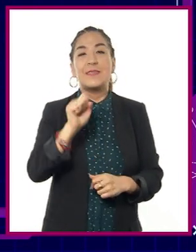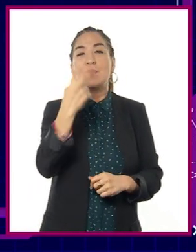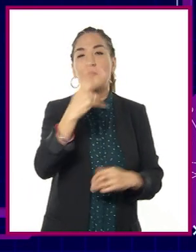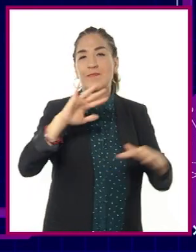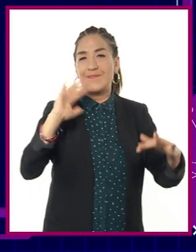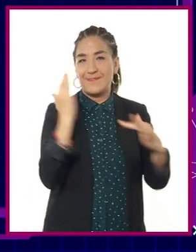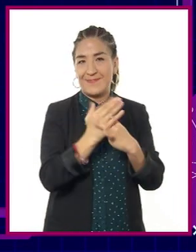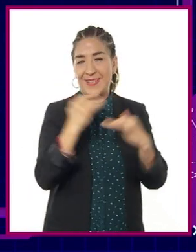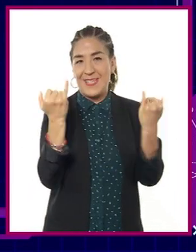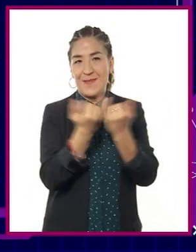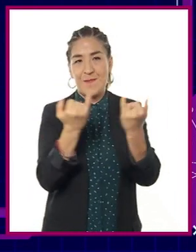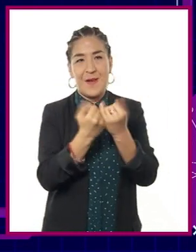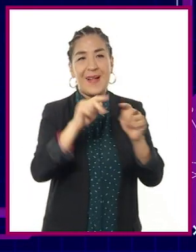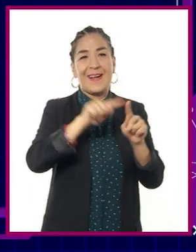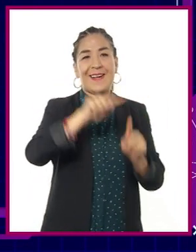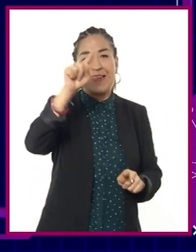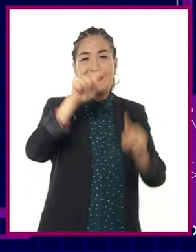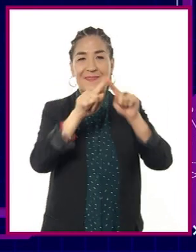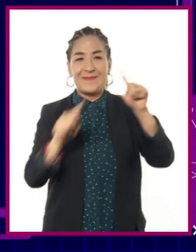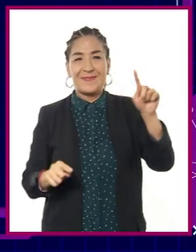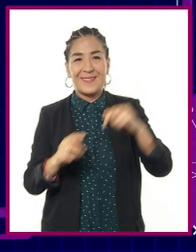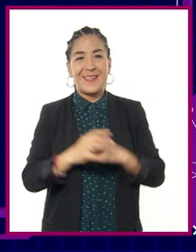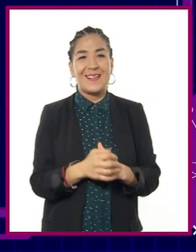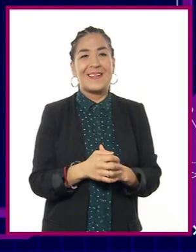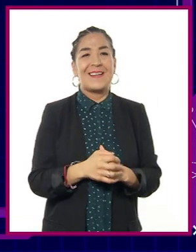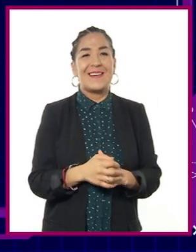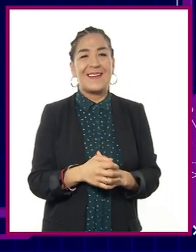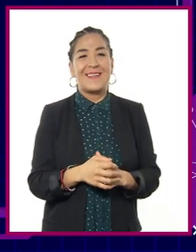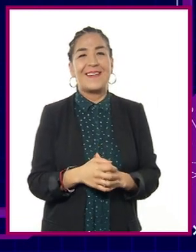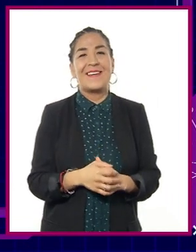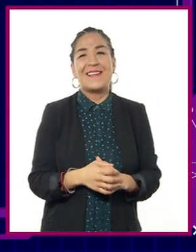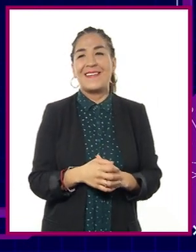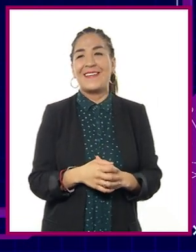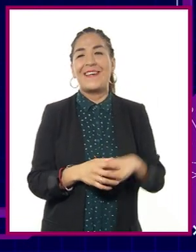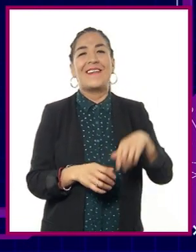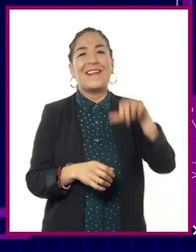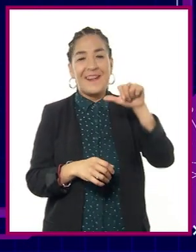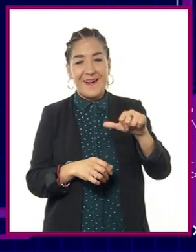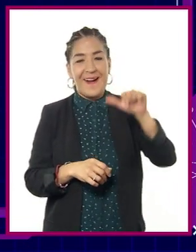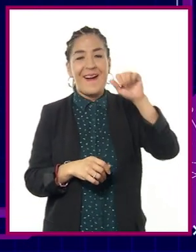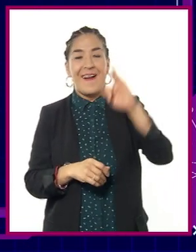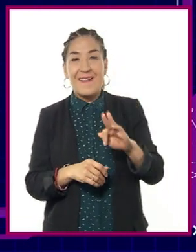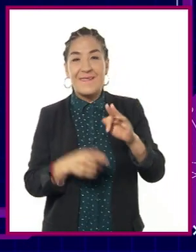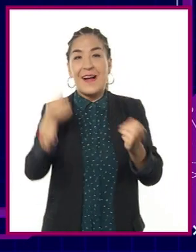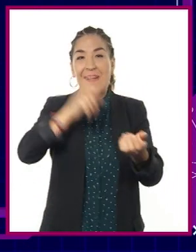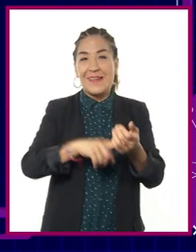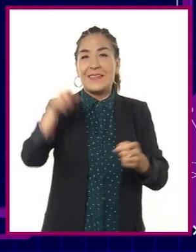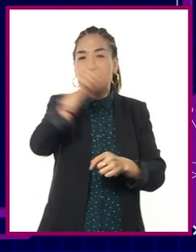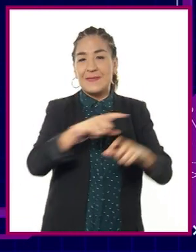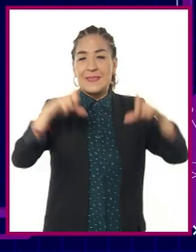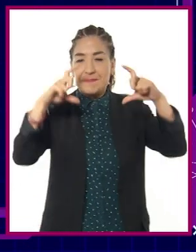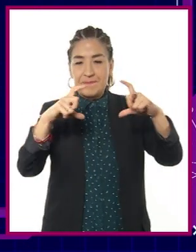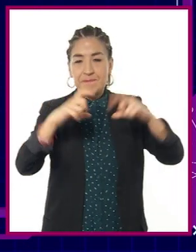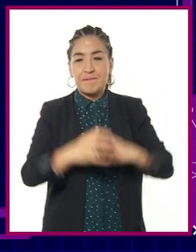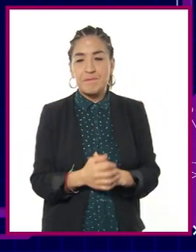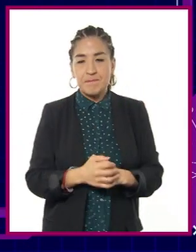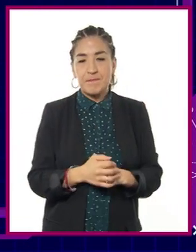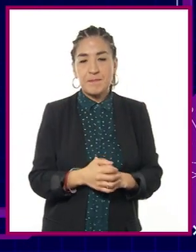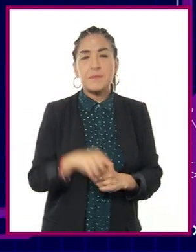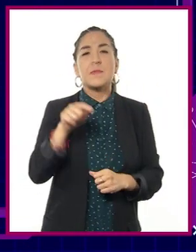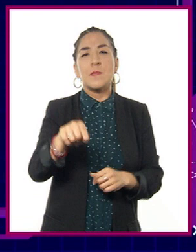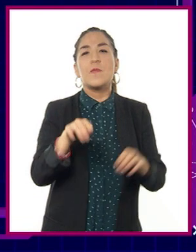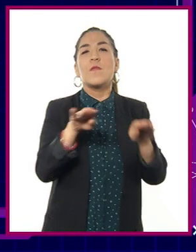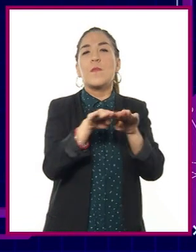partes iguales. Y el segmento AF en la circunferencia es el diámetro